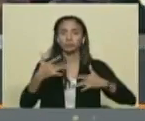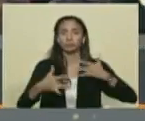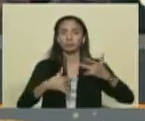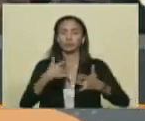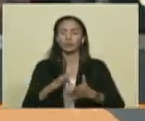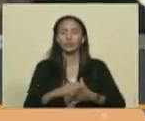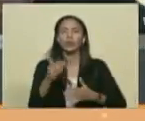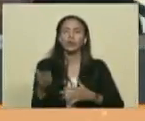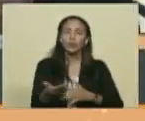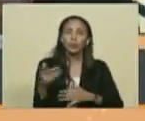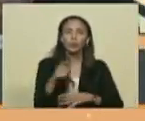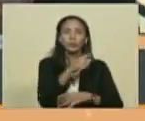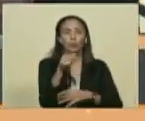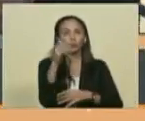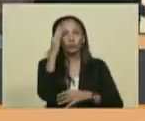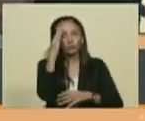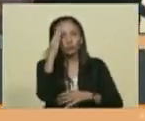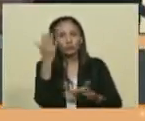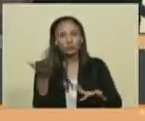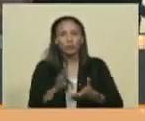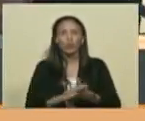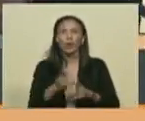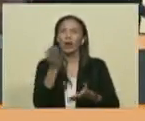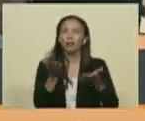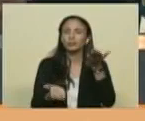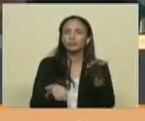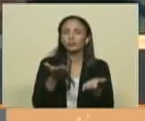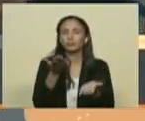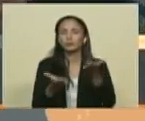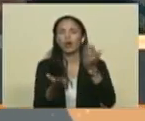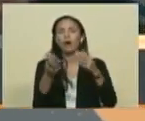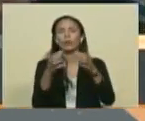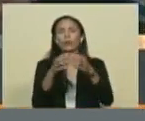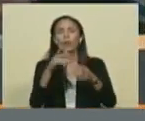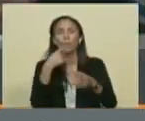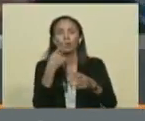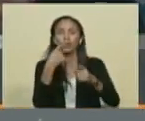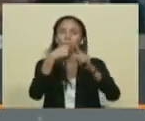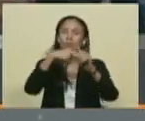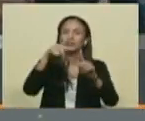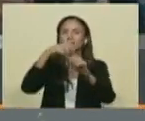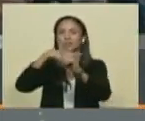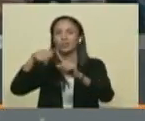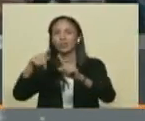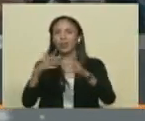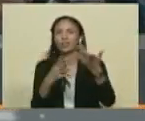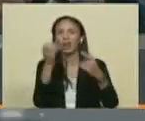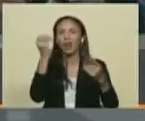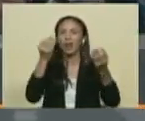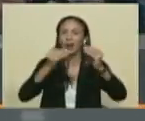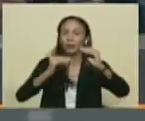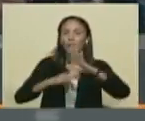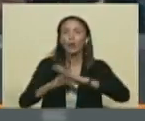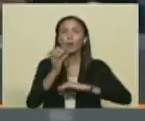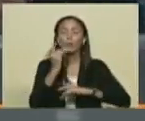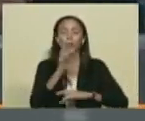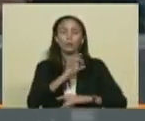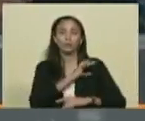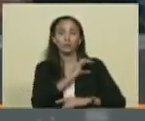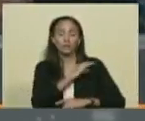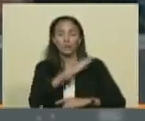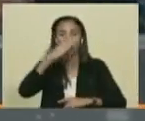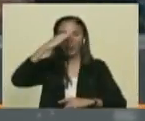importante destacar que a pesar de la variación en los signos políticos, tanto de izquierda como de derecha, de Chile, México